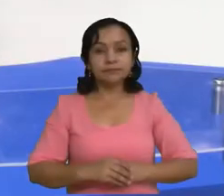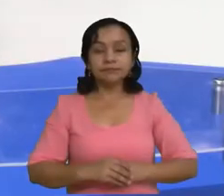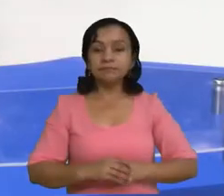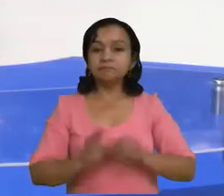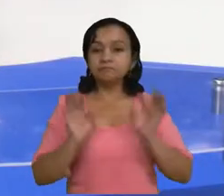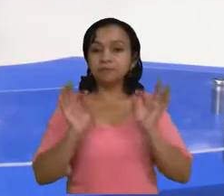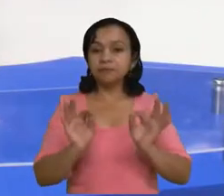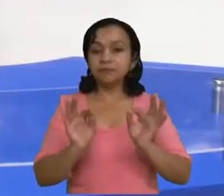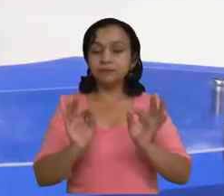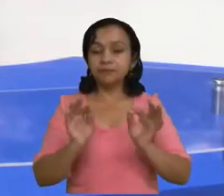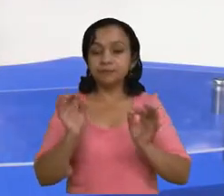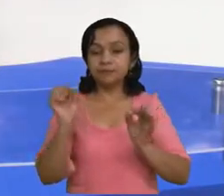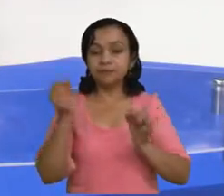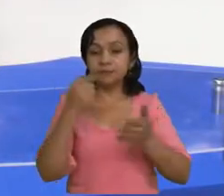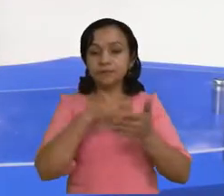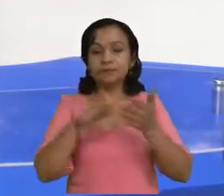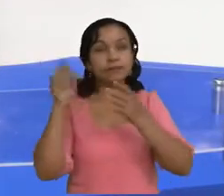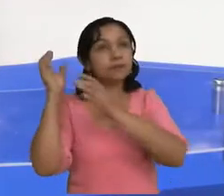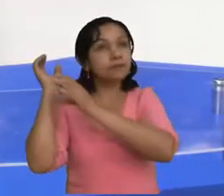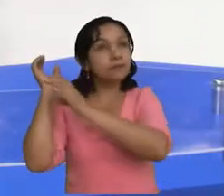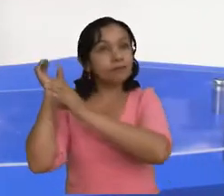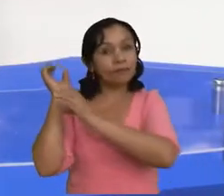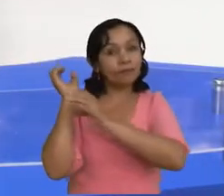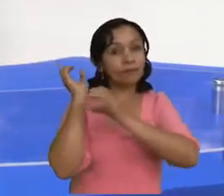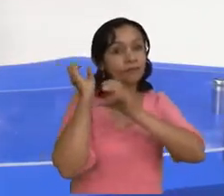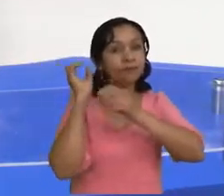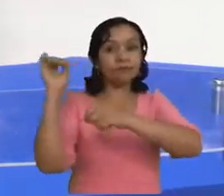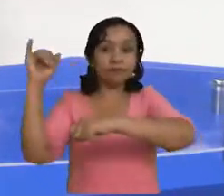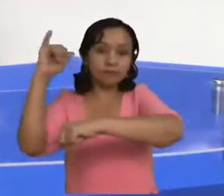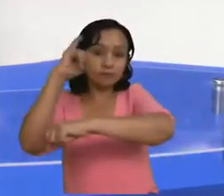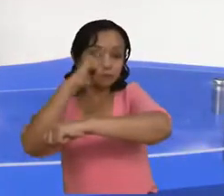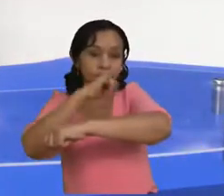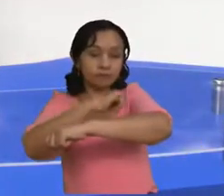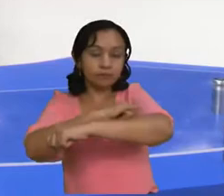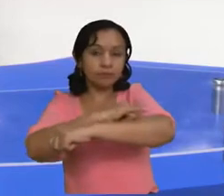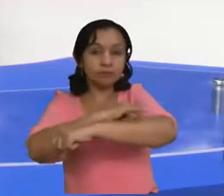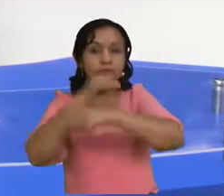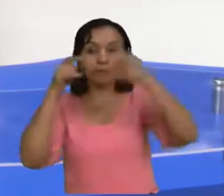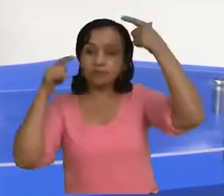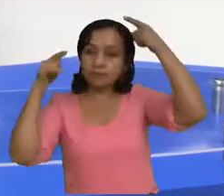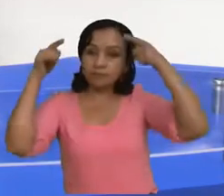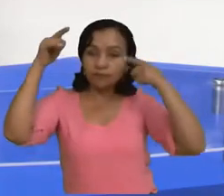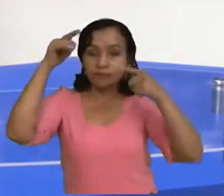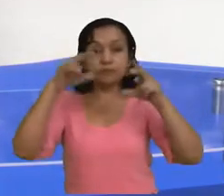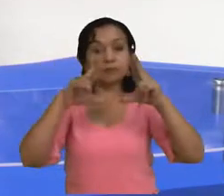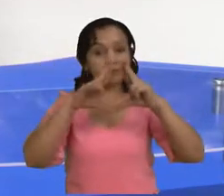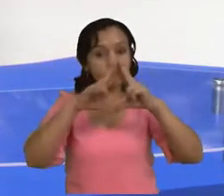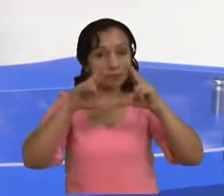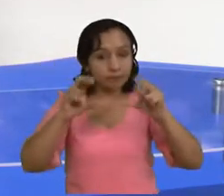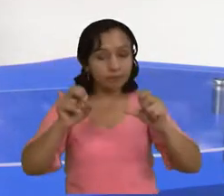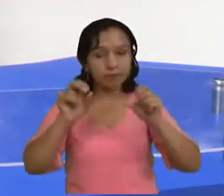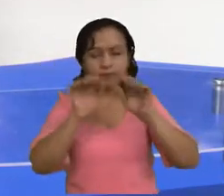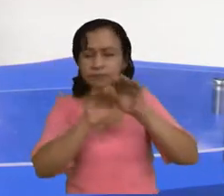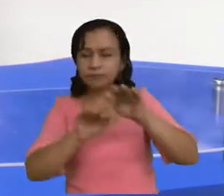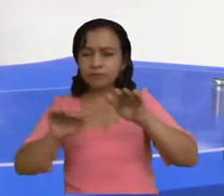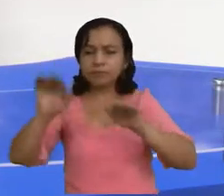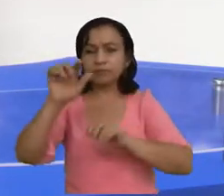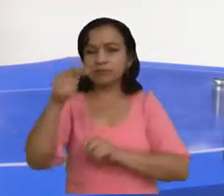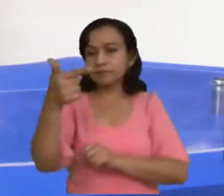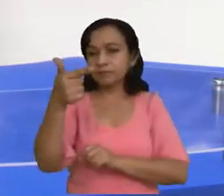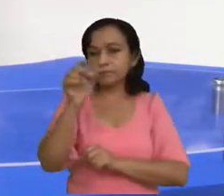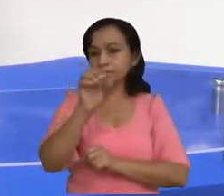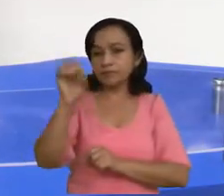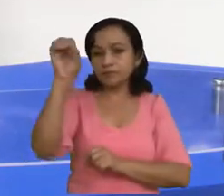Bien, y para esta Semana Santa se espera que el ingreso de personas por el Aeropuerto Internacional Augusto C. Sandino incrementen en un